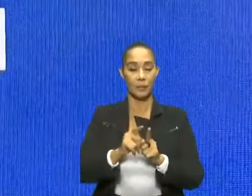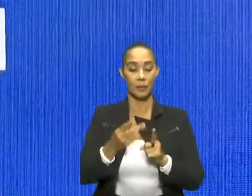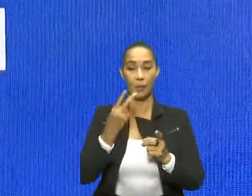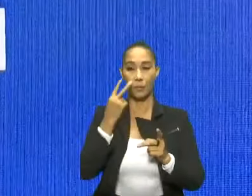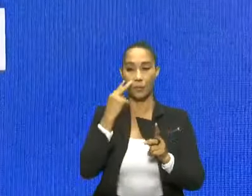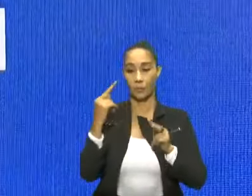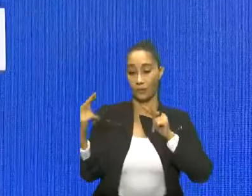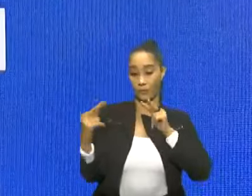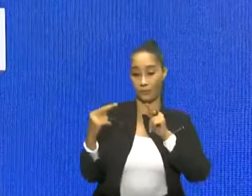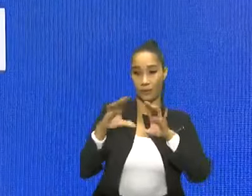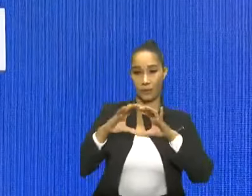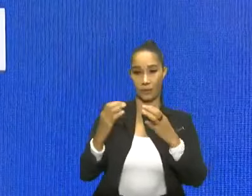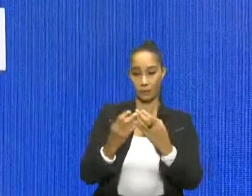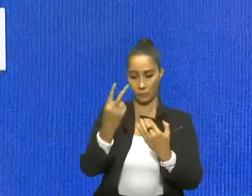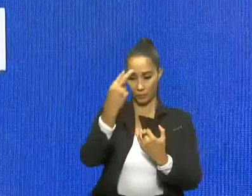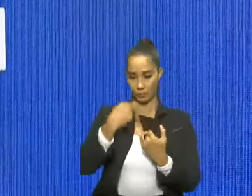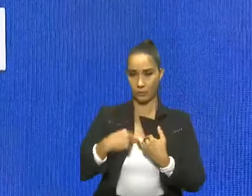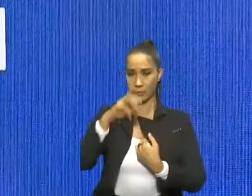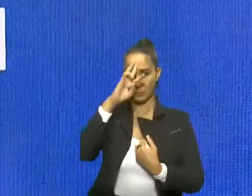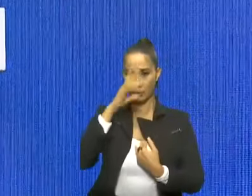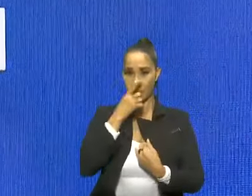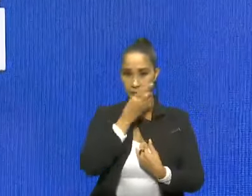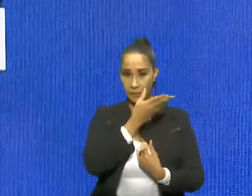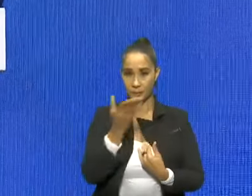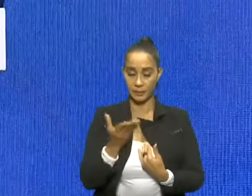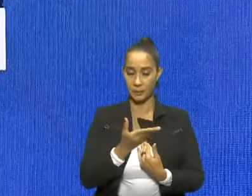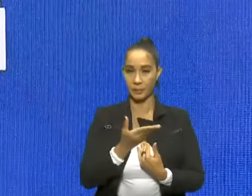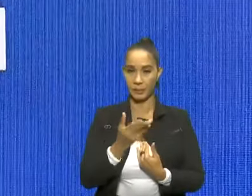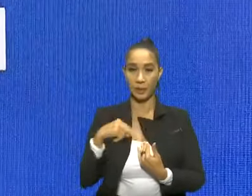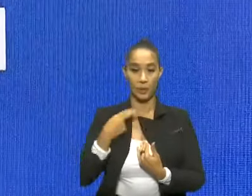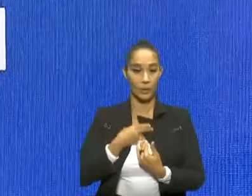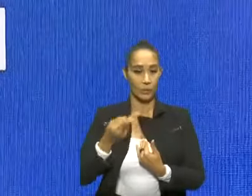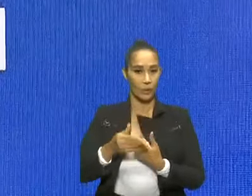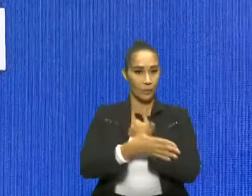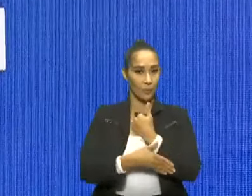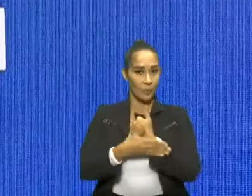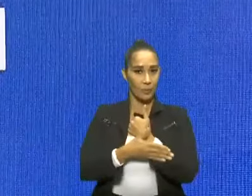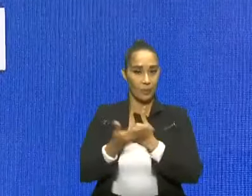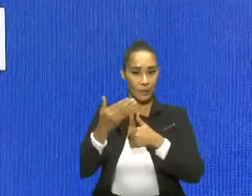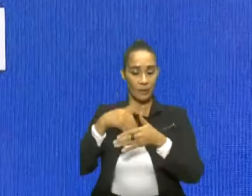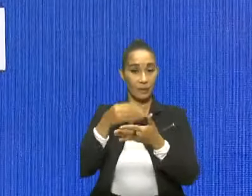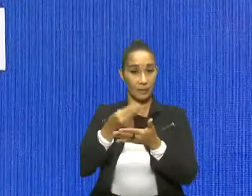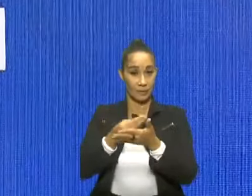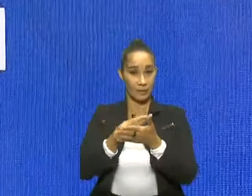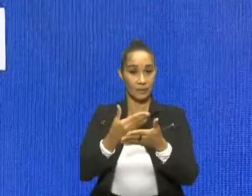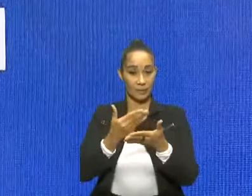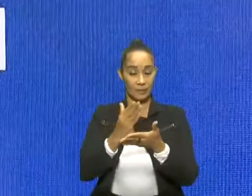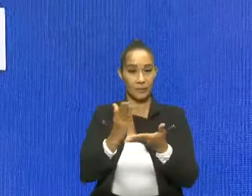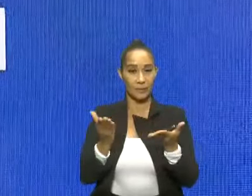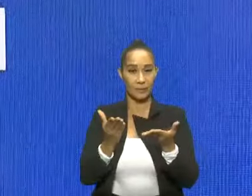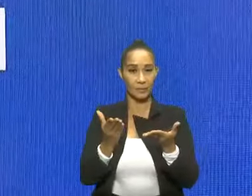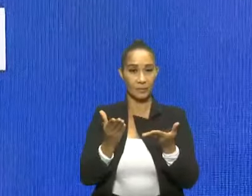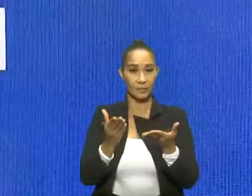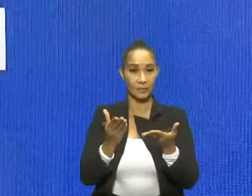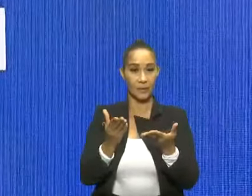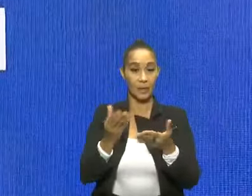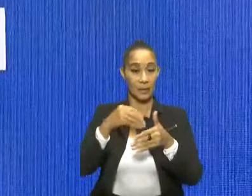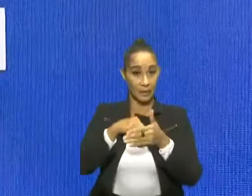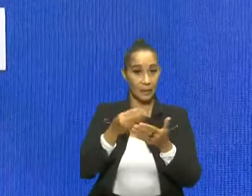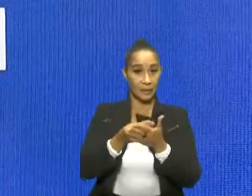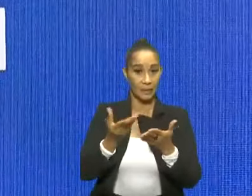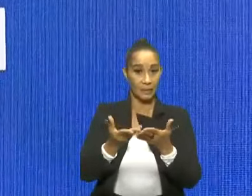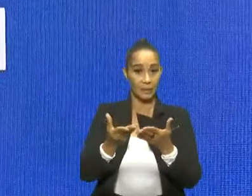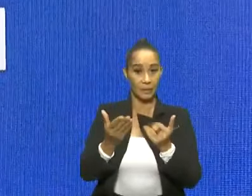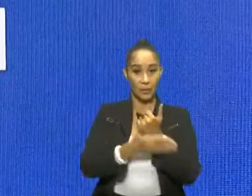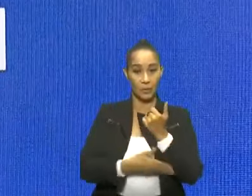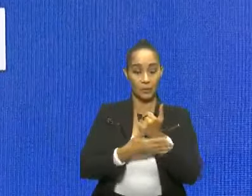ve el mundo a nosotros, República Dominicana. Nosotros somos ya un país de ingresos medios, Tolentino, de ingresos medios. No